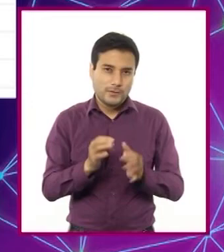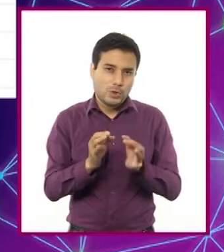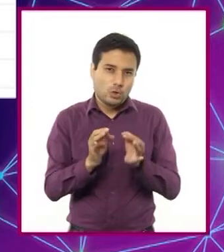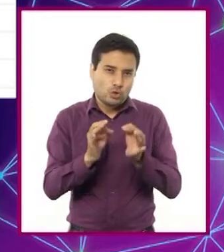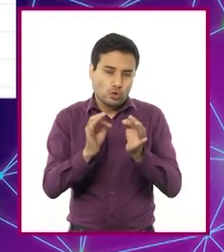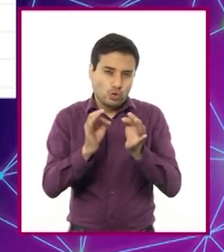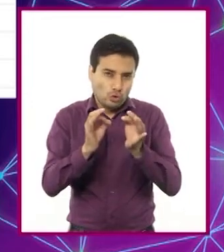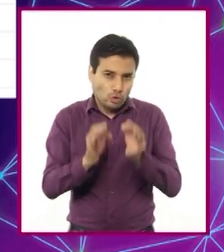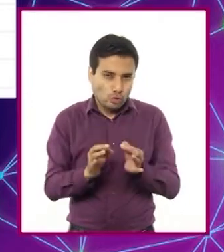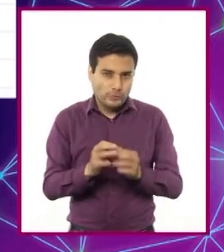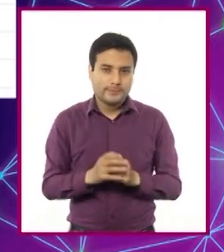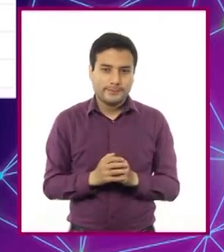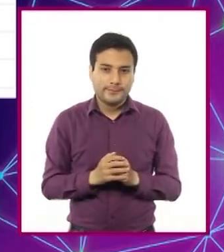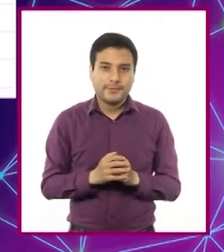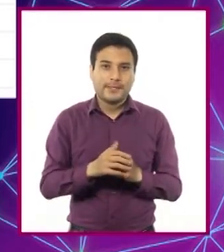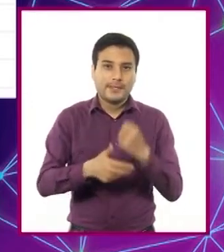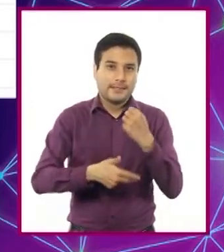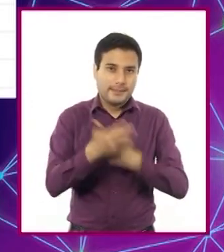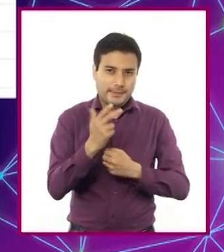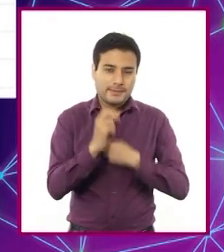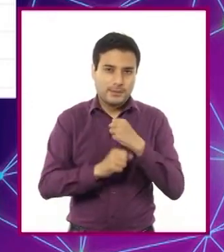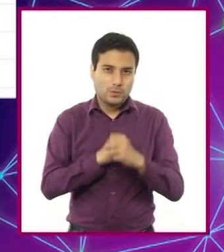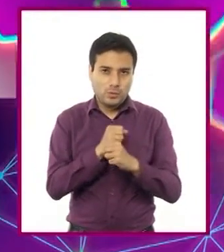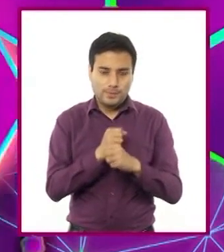rango es igual a 13 años.